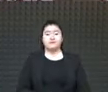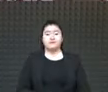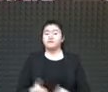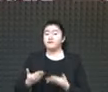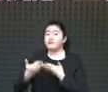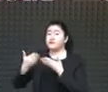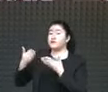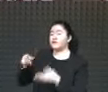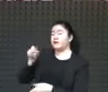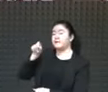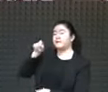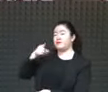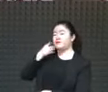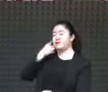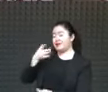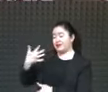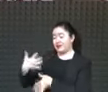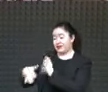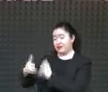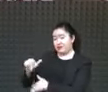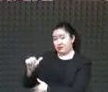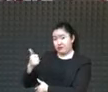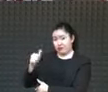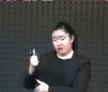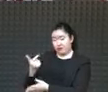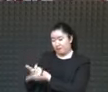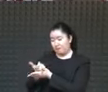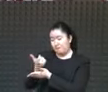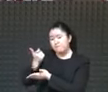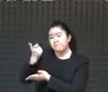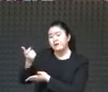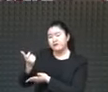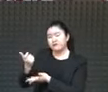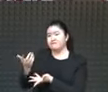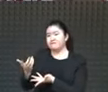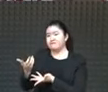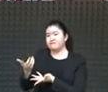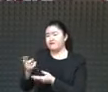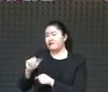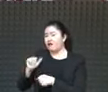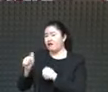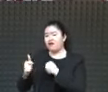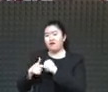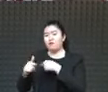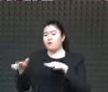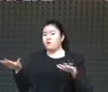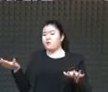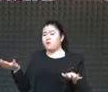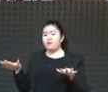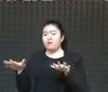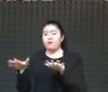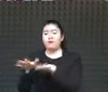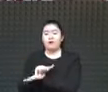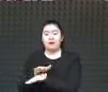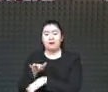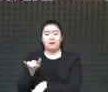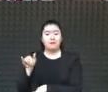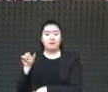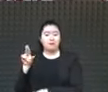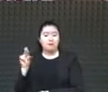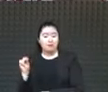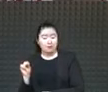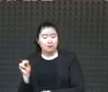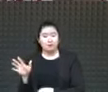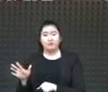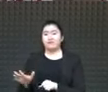del que usted habla el 15 de agosto, ¿no habría pues alguna modificación en el sentido de que están